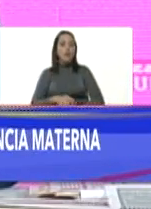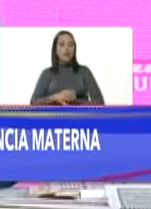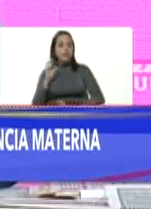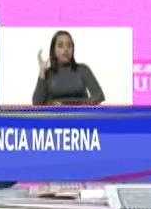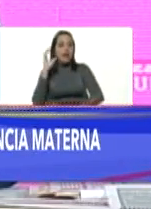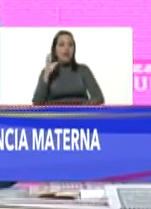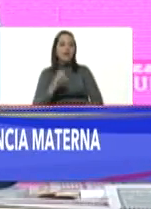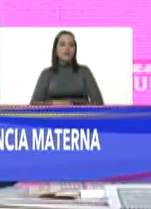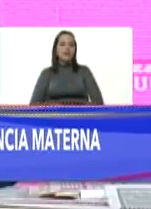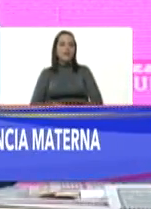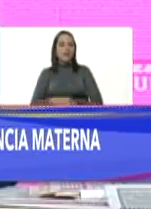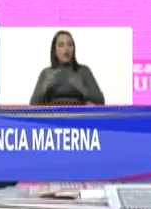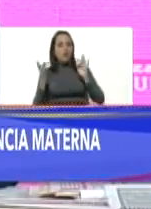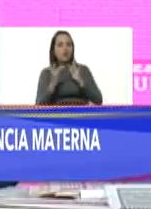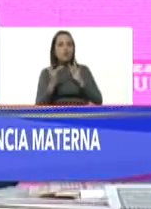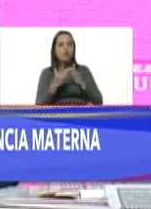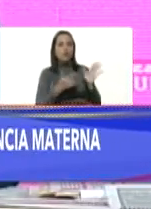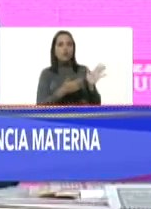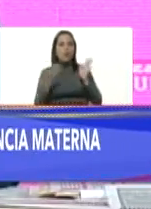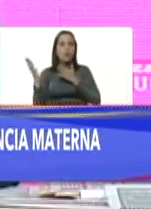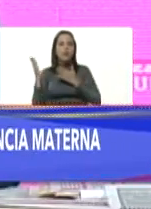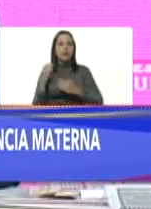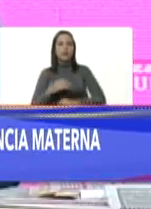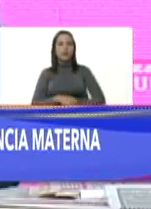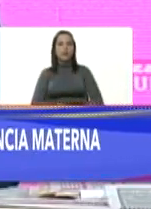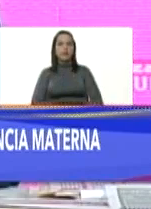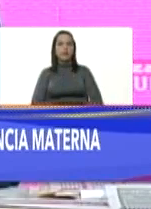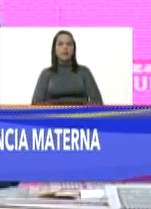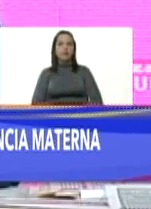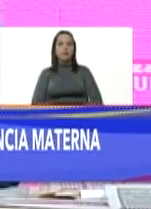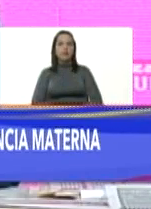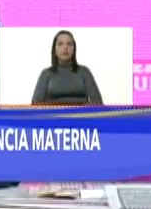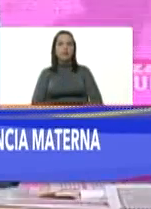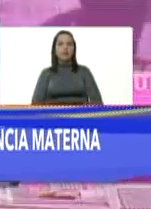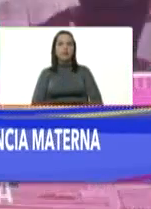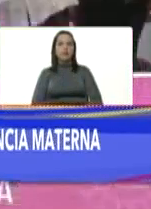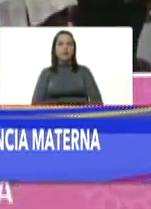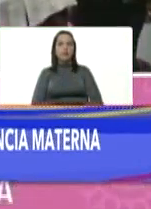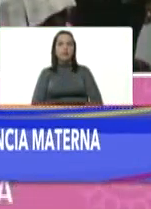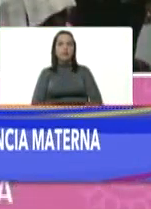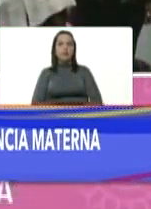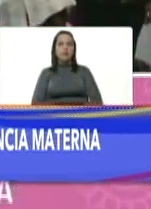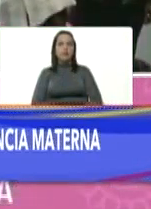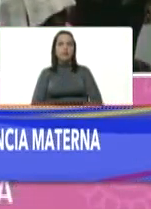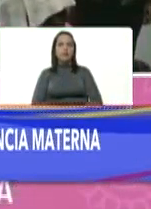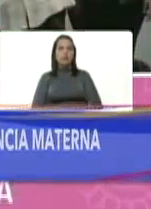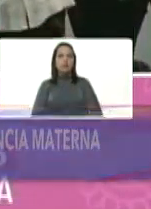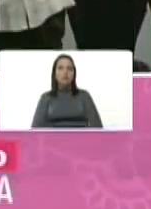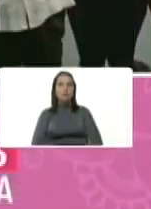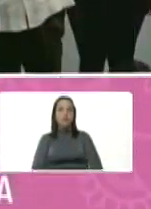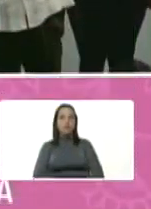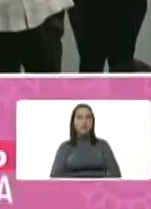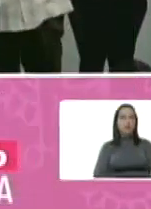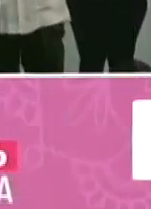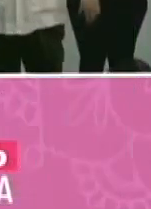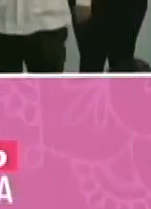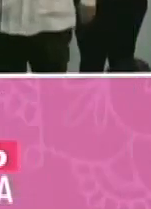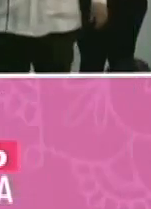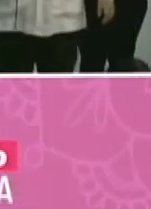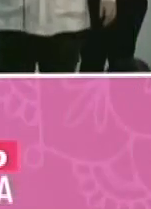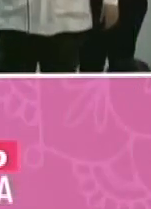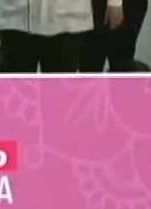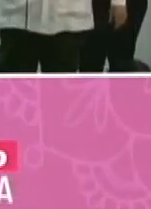Caracas. Vamos a ver esta experiencia. Adelante, Darío. Bueno, compatriota presidente, un saludo bolivariano,